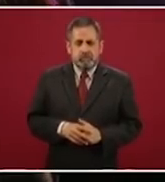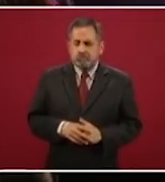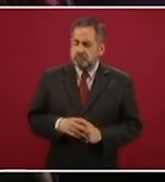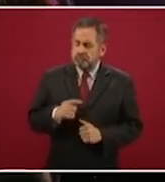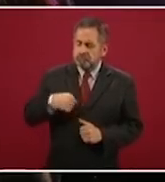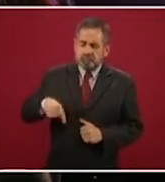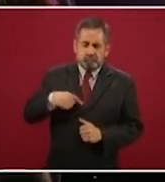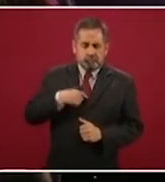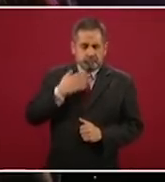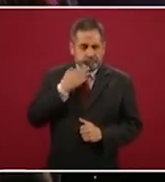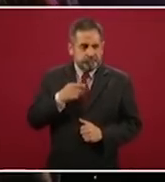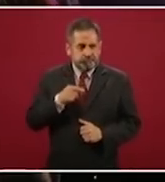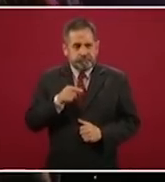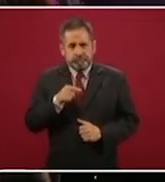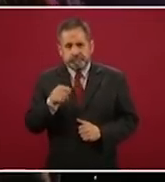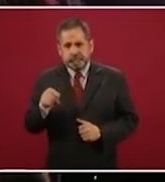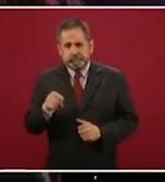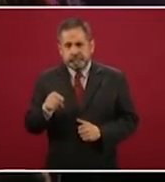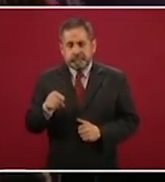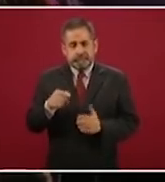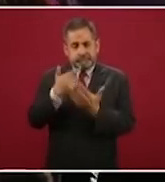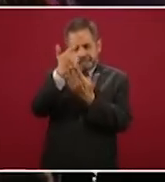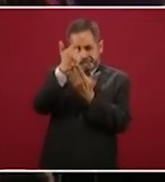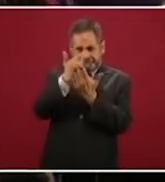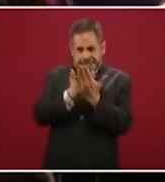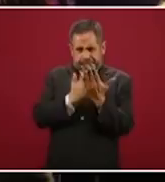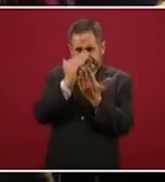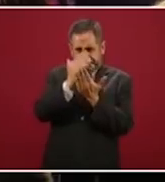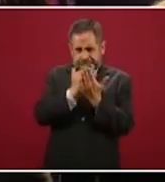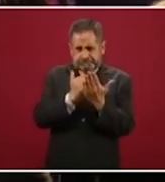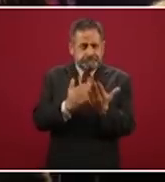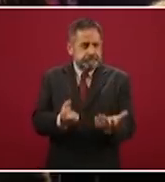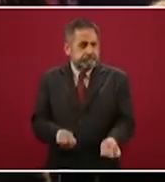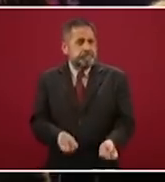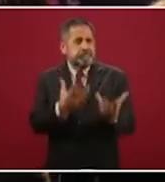relación de homicidios diarios.